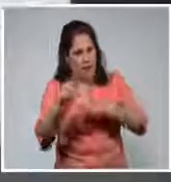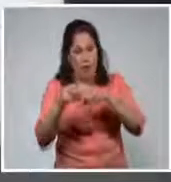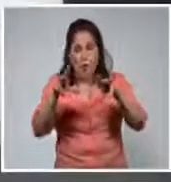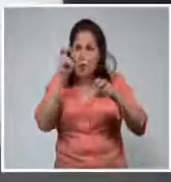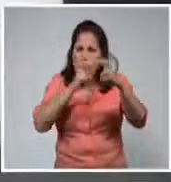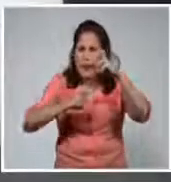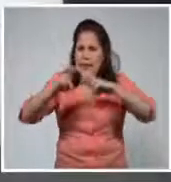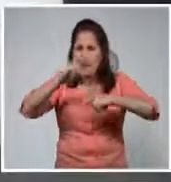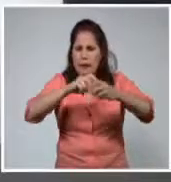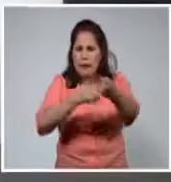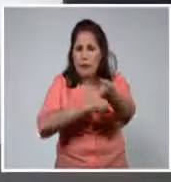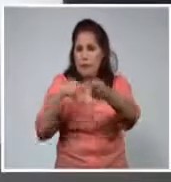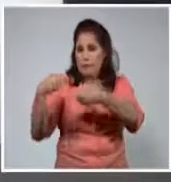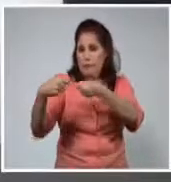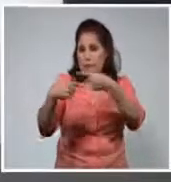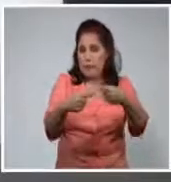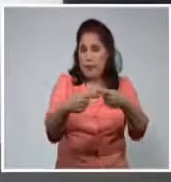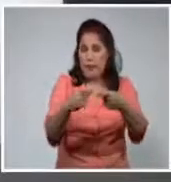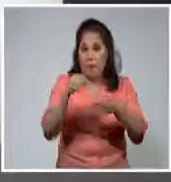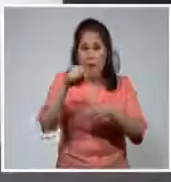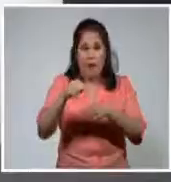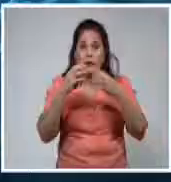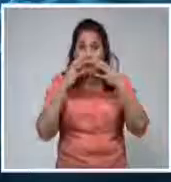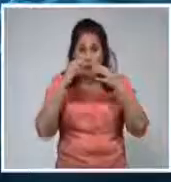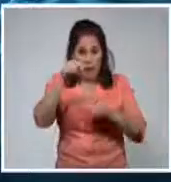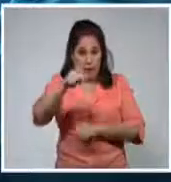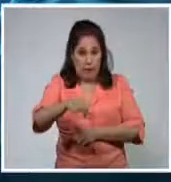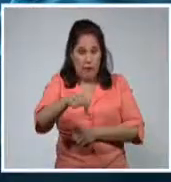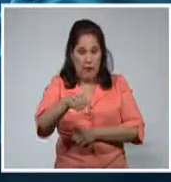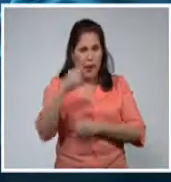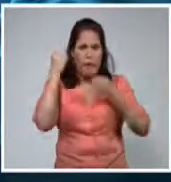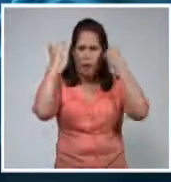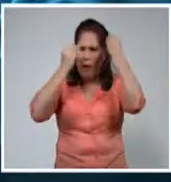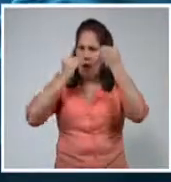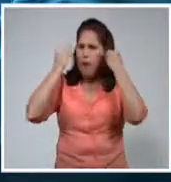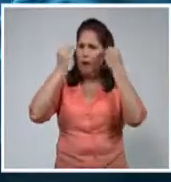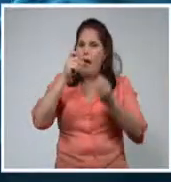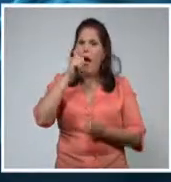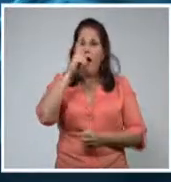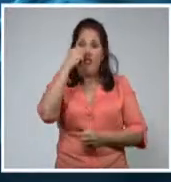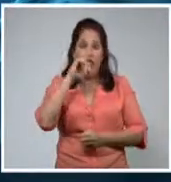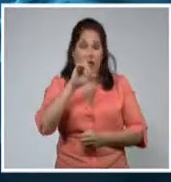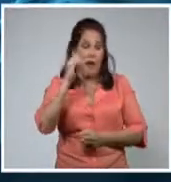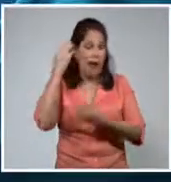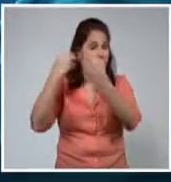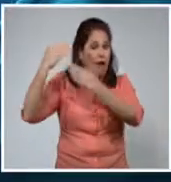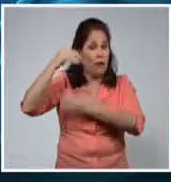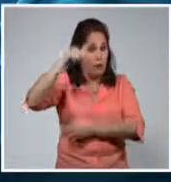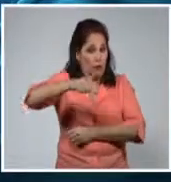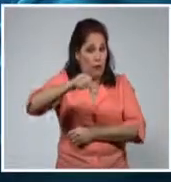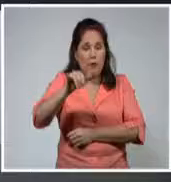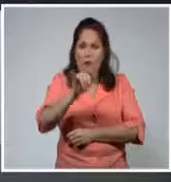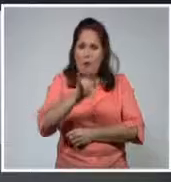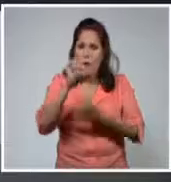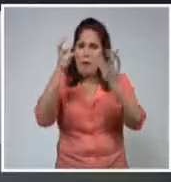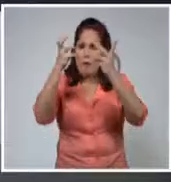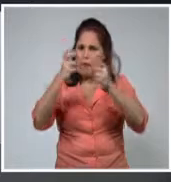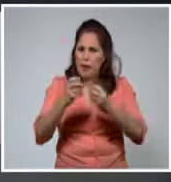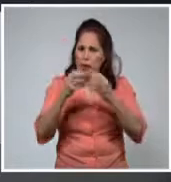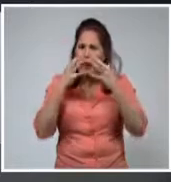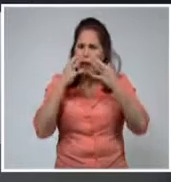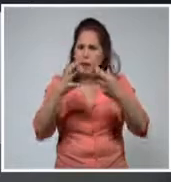estudio genético, el más extenso hasta el momento, permitió el análisis de ADN antiguo y moderno para descifrar grandes